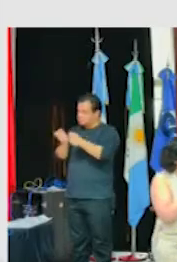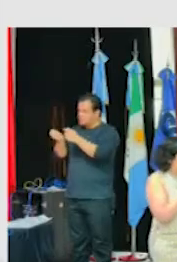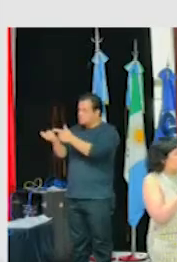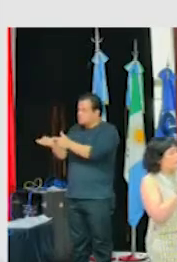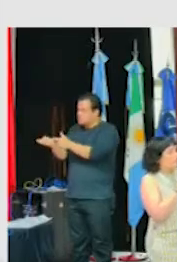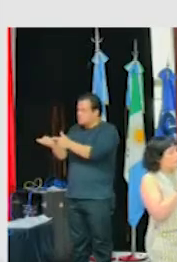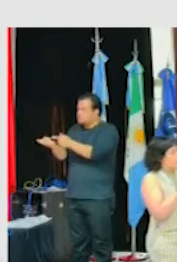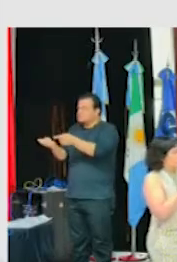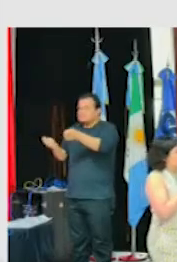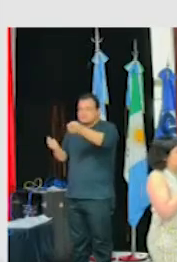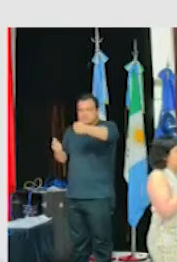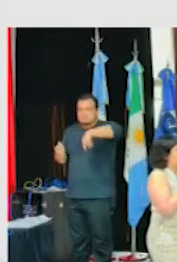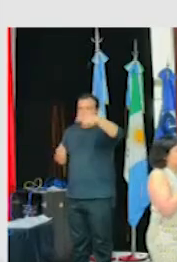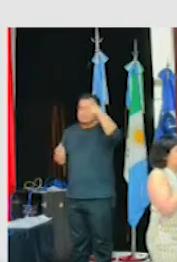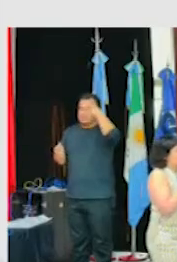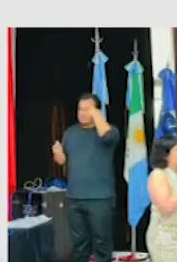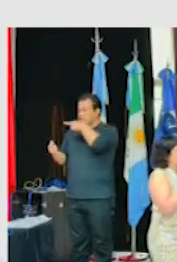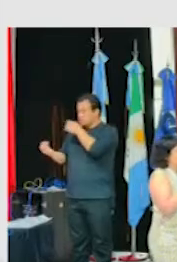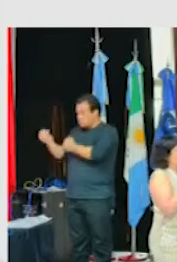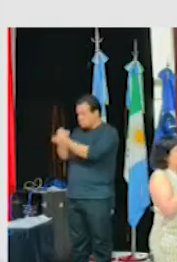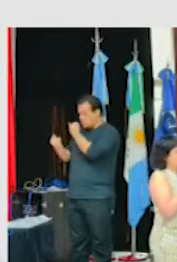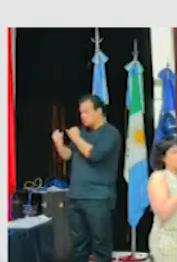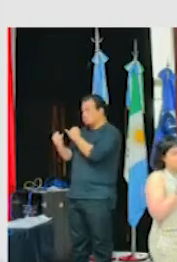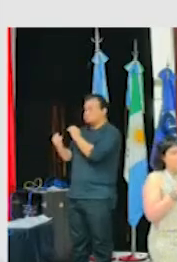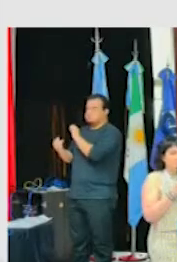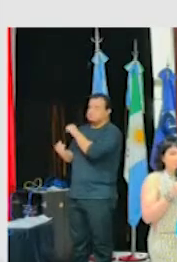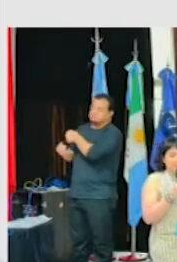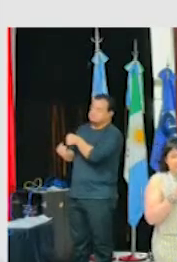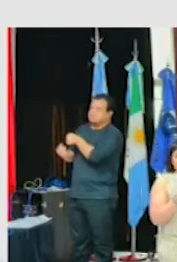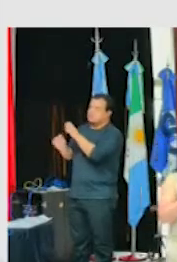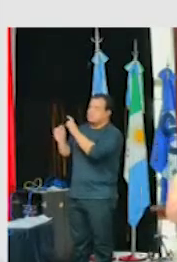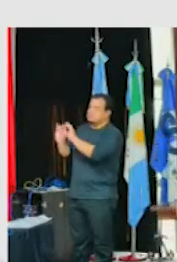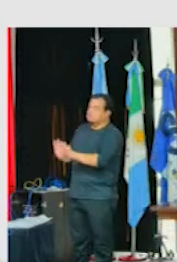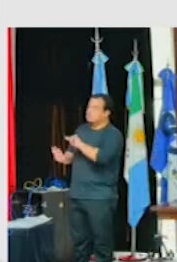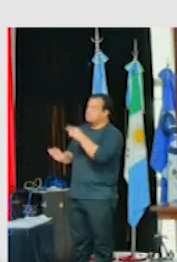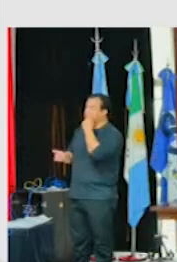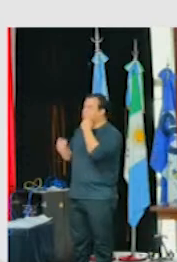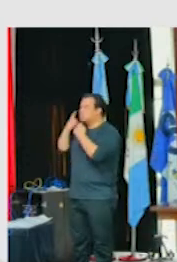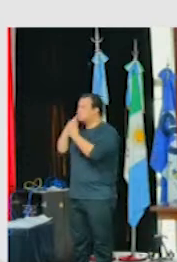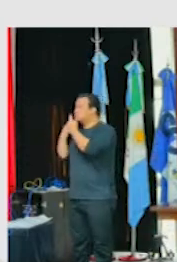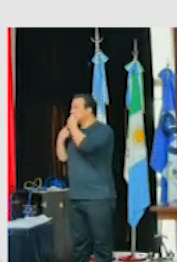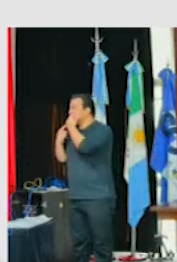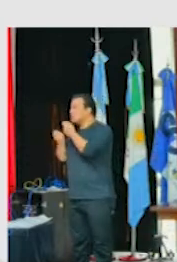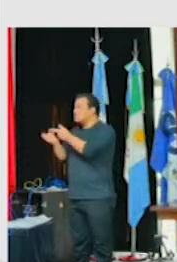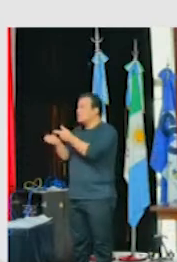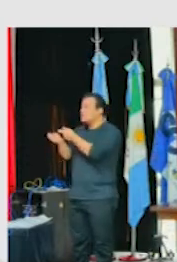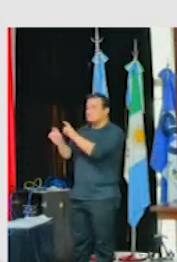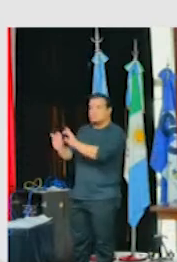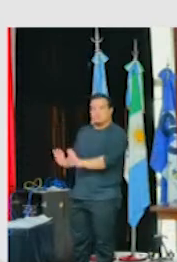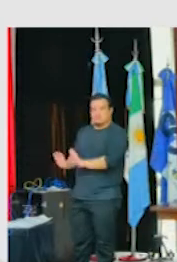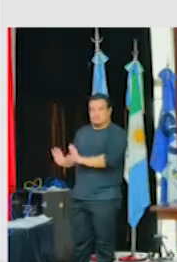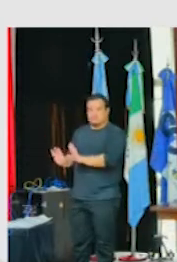narrativa se diluye y la historia en realidad, o sea, quizás tenga control de síntomas, pero respuesta a